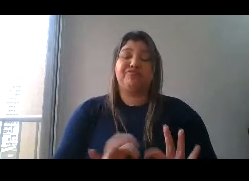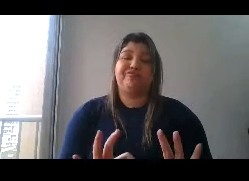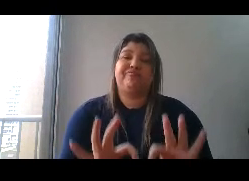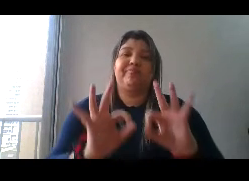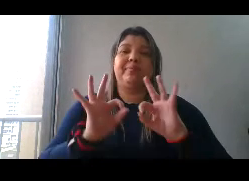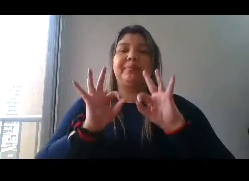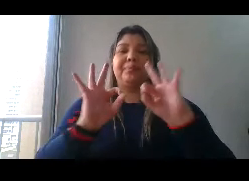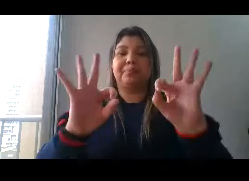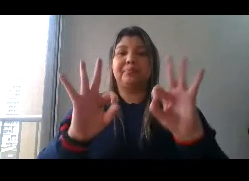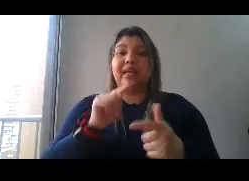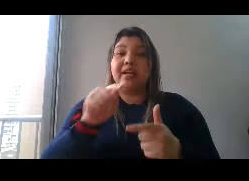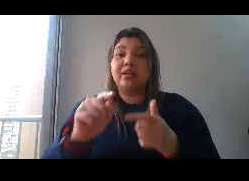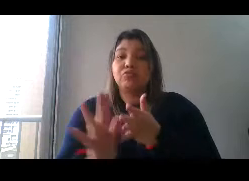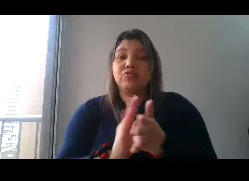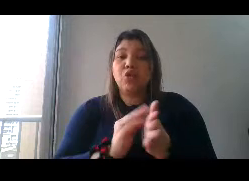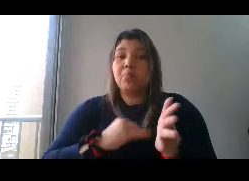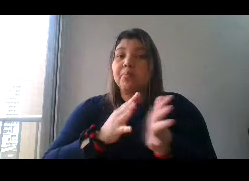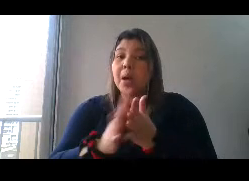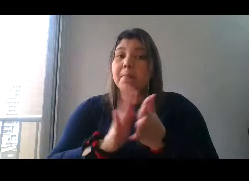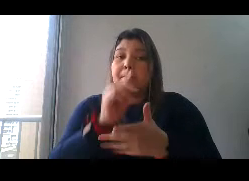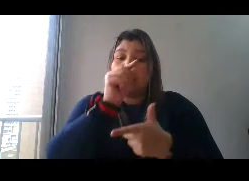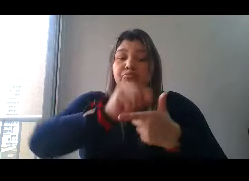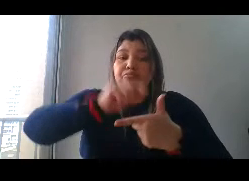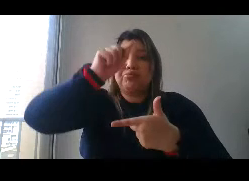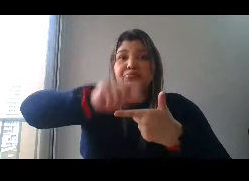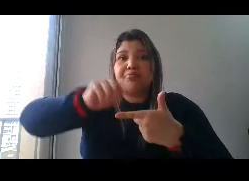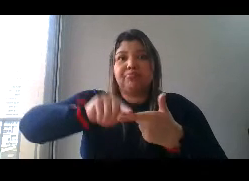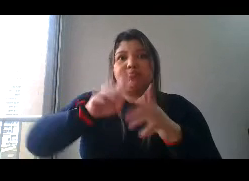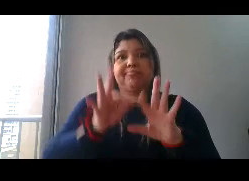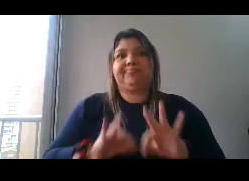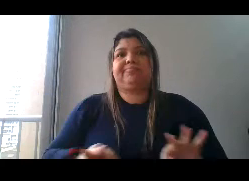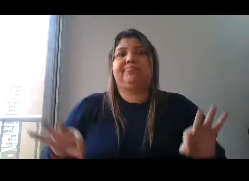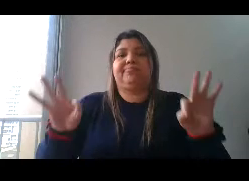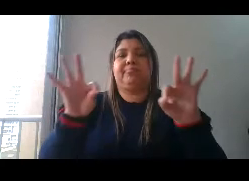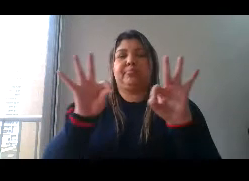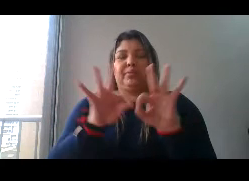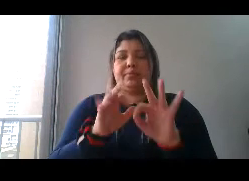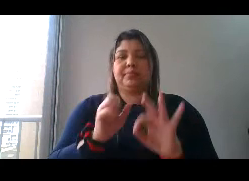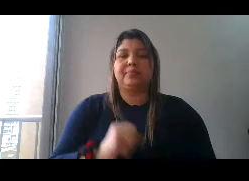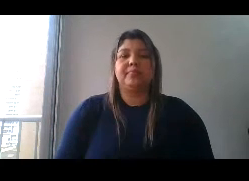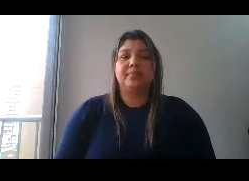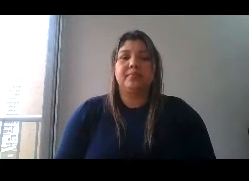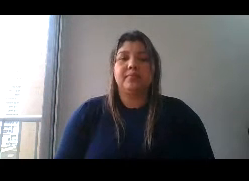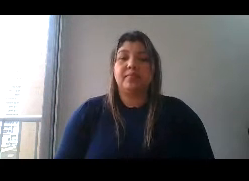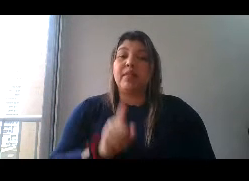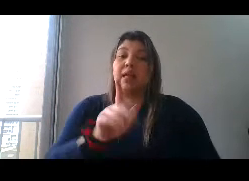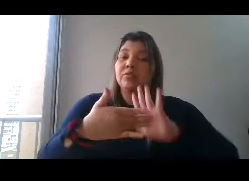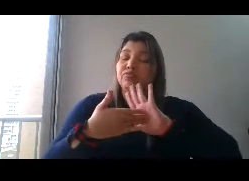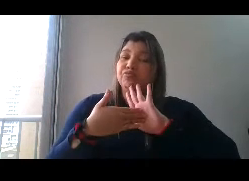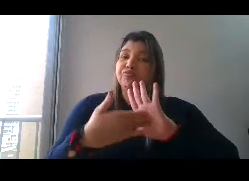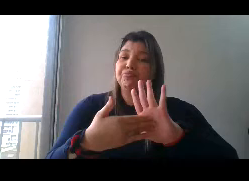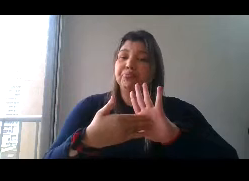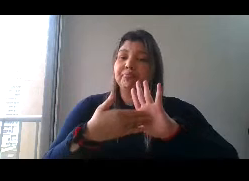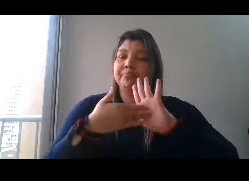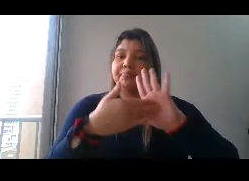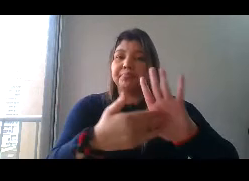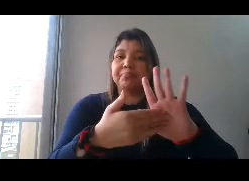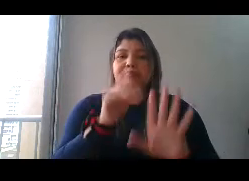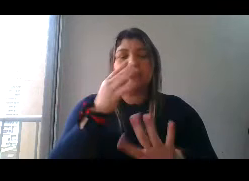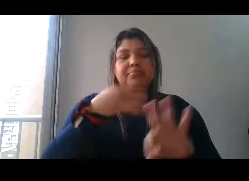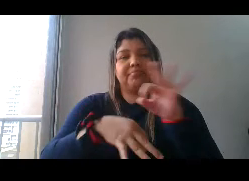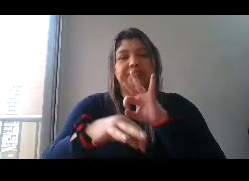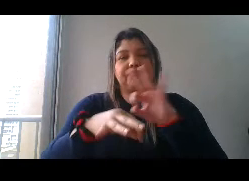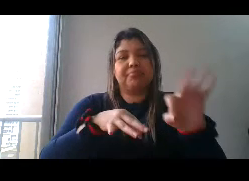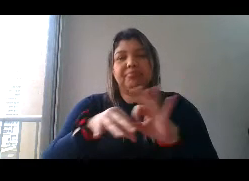datos estadísticos de vital importancia. Y este modelo explicativo de cómo se pueden producir los